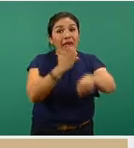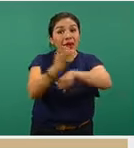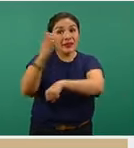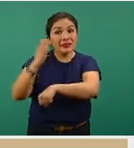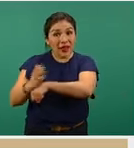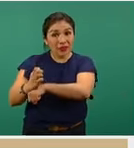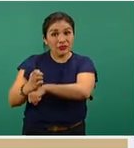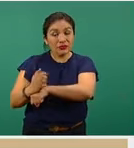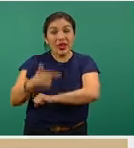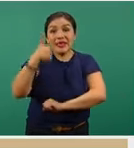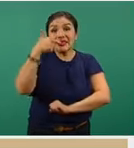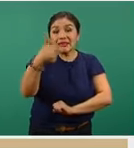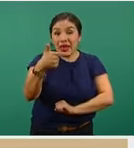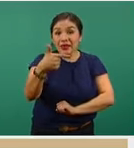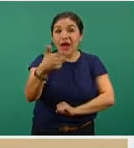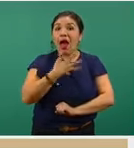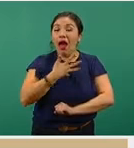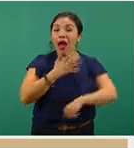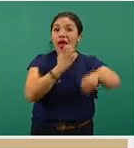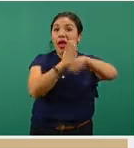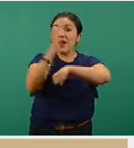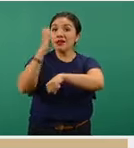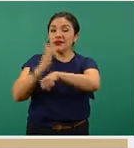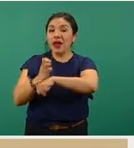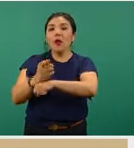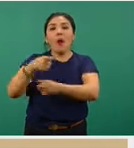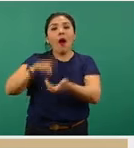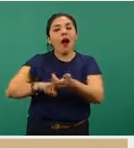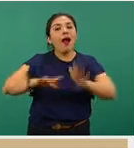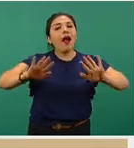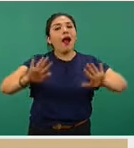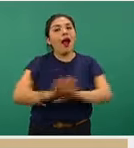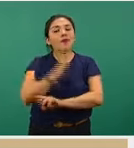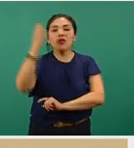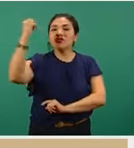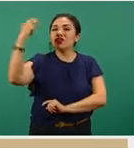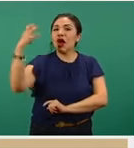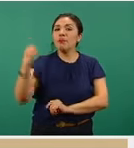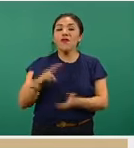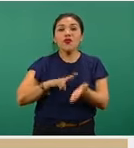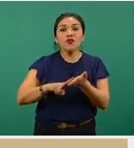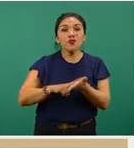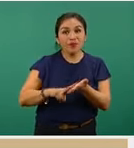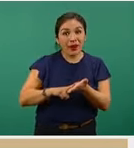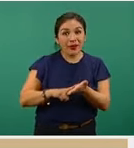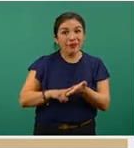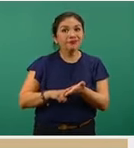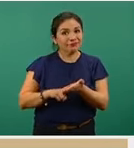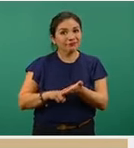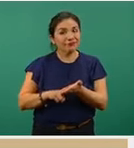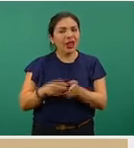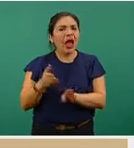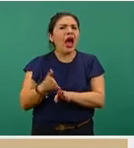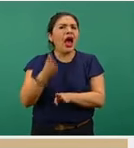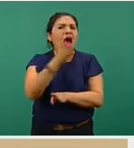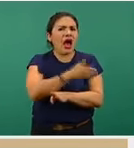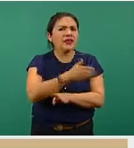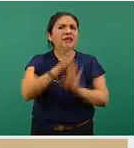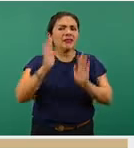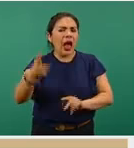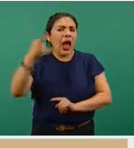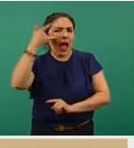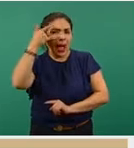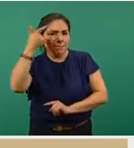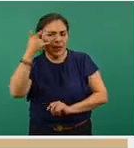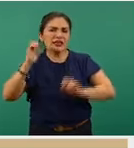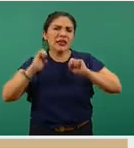a rojo, 7 entidades que pasan a verde o que están en verde. Ya lo estaban Campeche